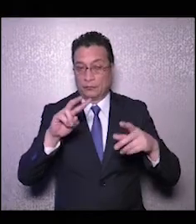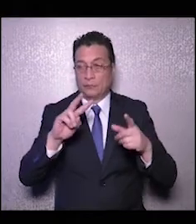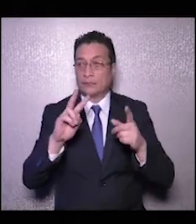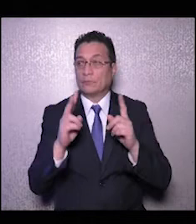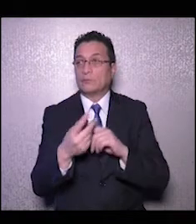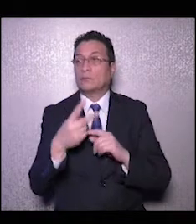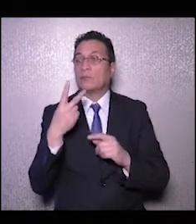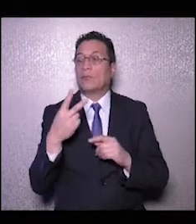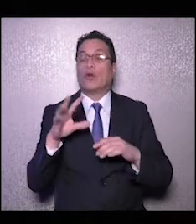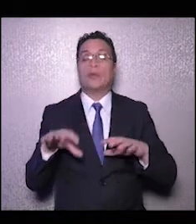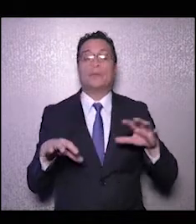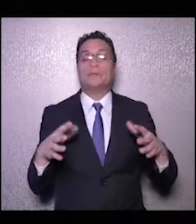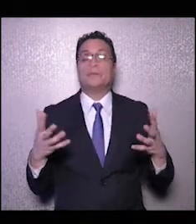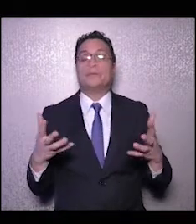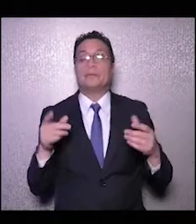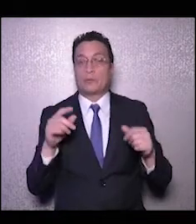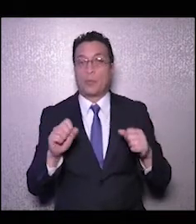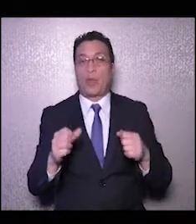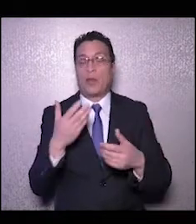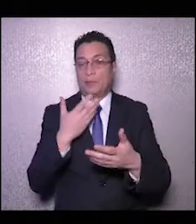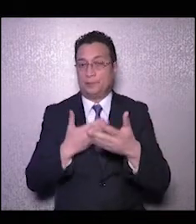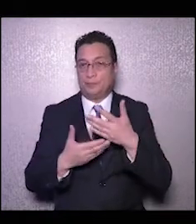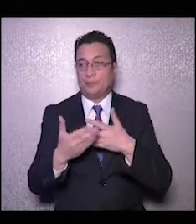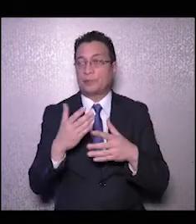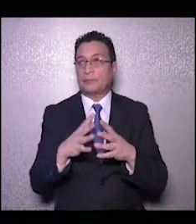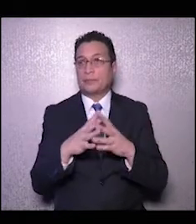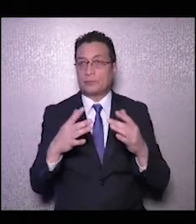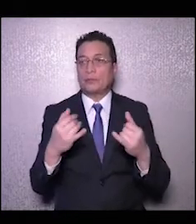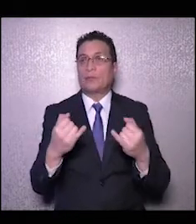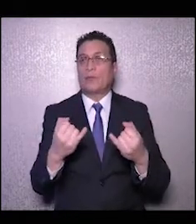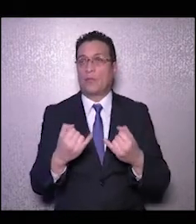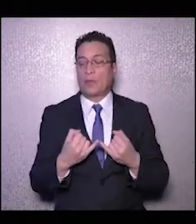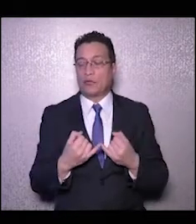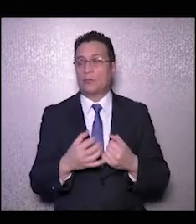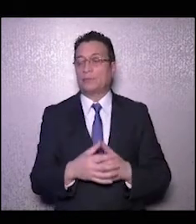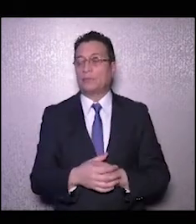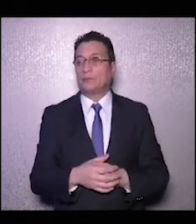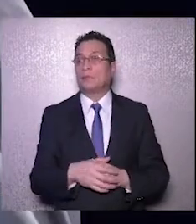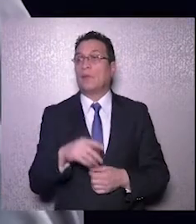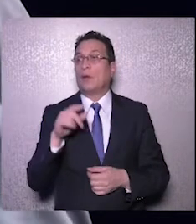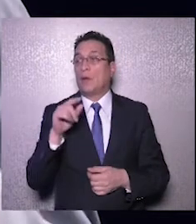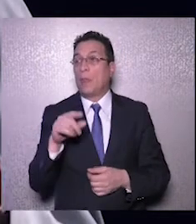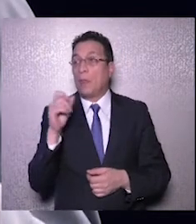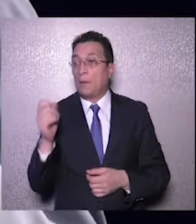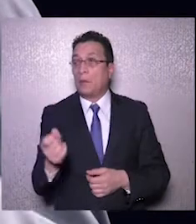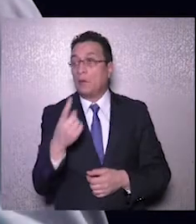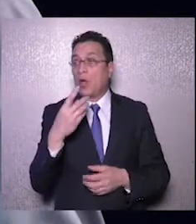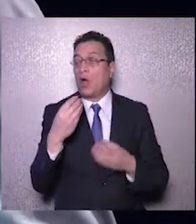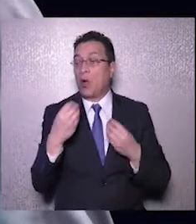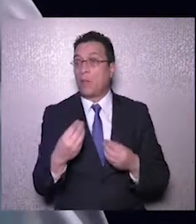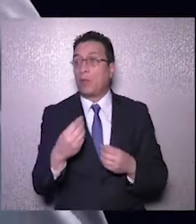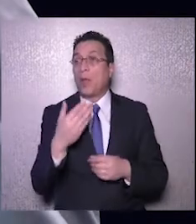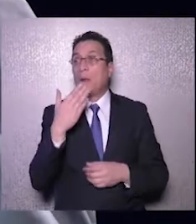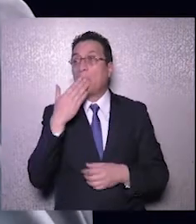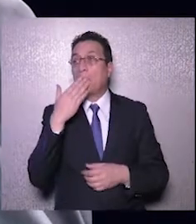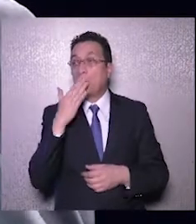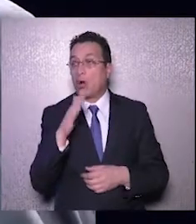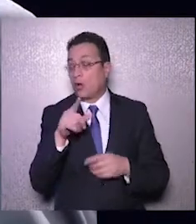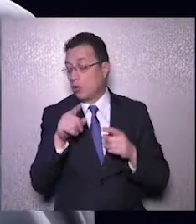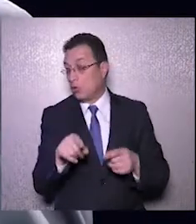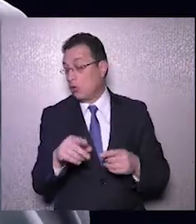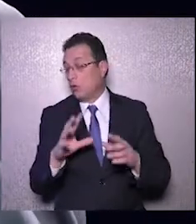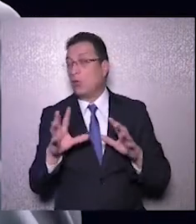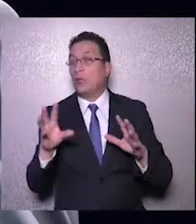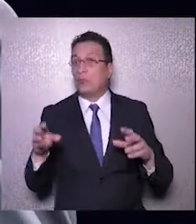las dos se basan en poder compartir información. La primera es cómo poder mejorar la calidad asistencial y seguridad